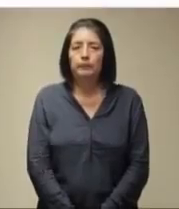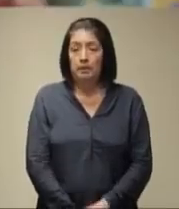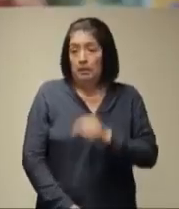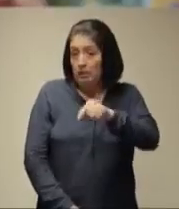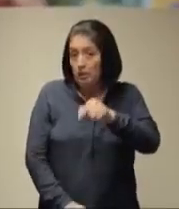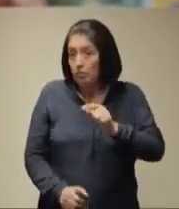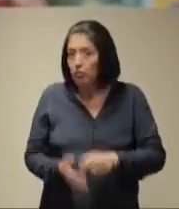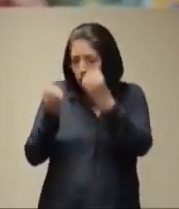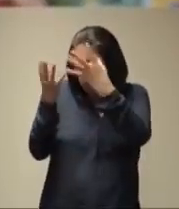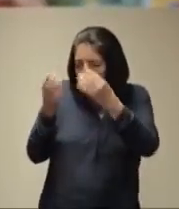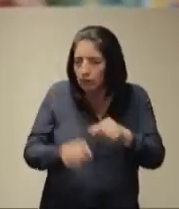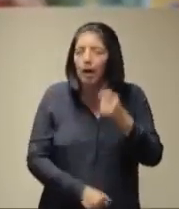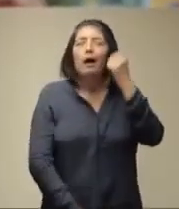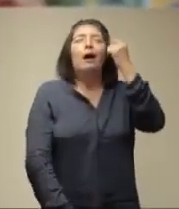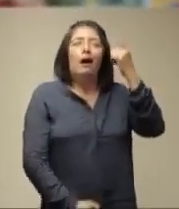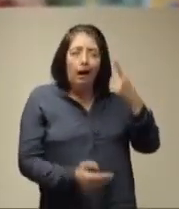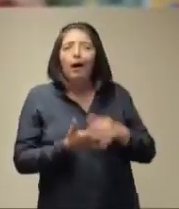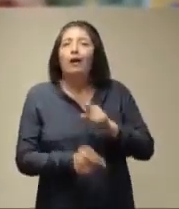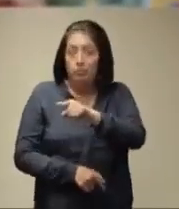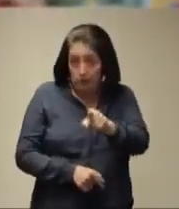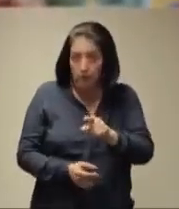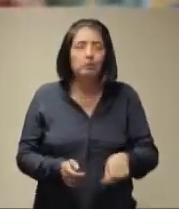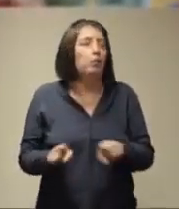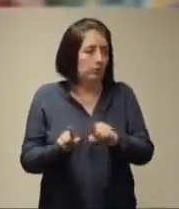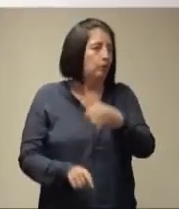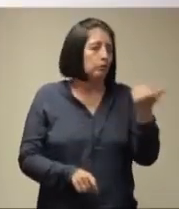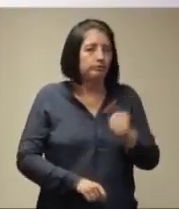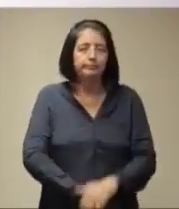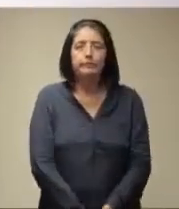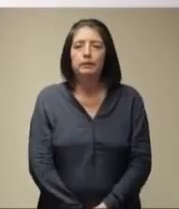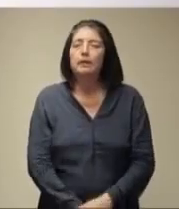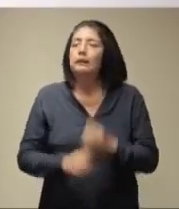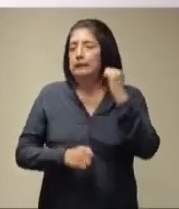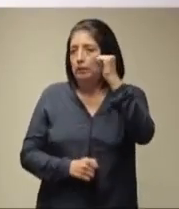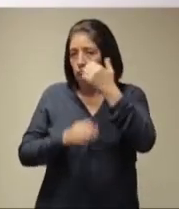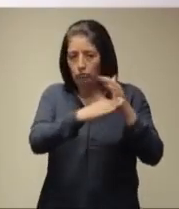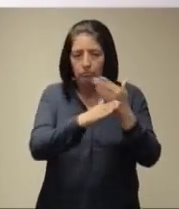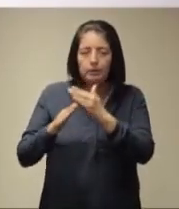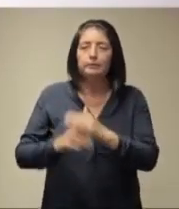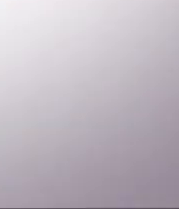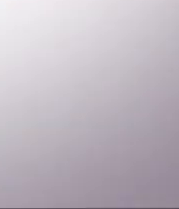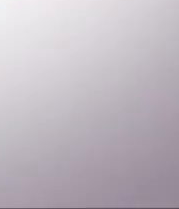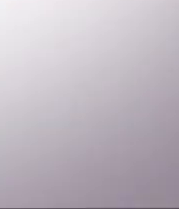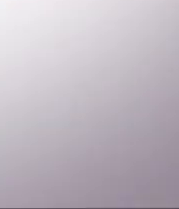Si esta información fue útil para ti, puede ser útil para otras personas. Comparte tus derechos.